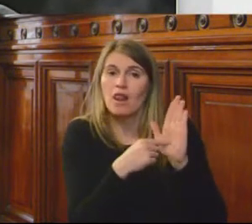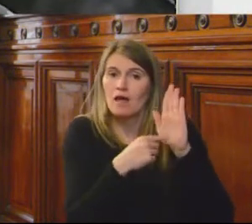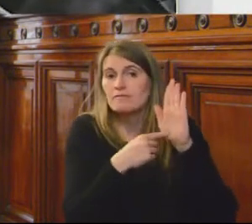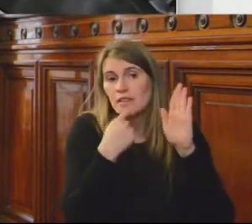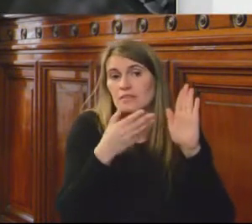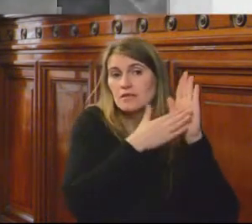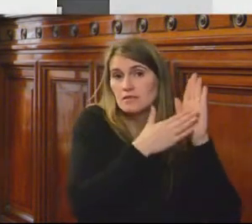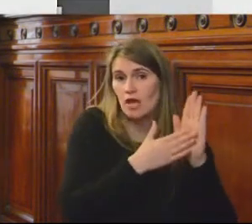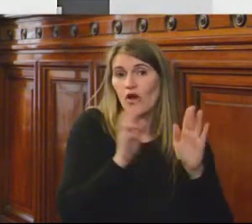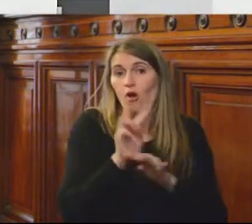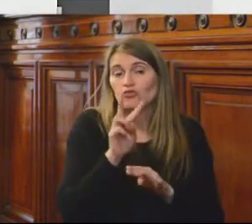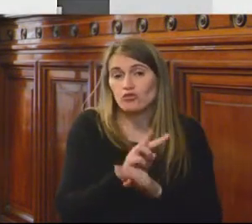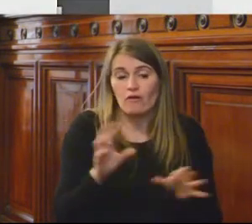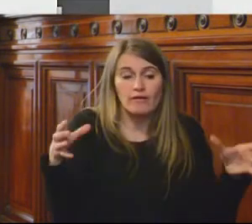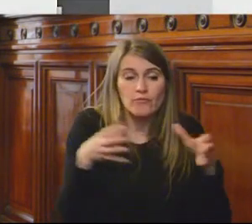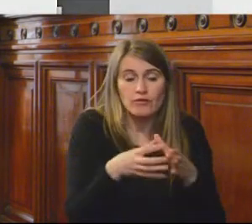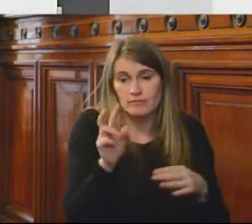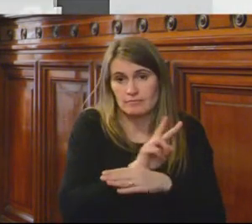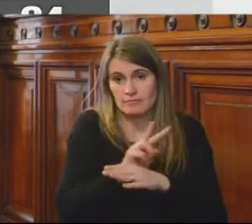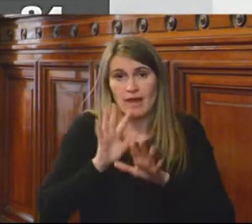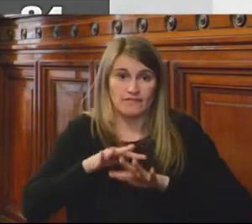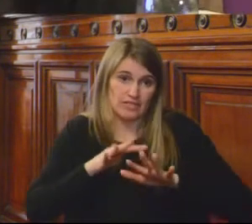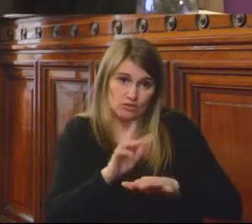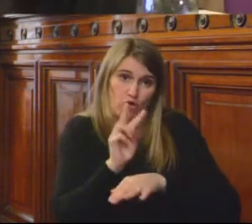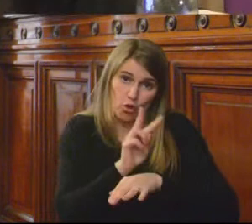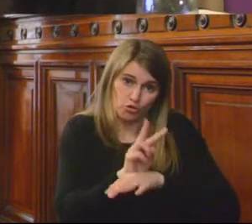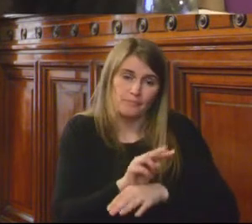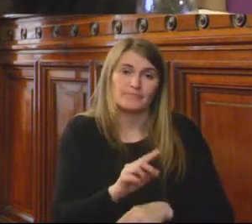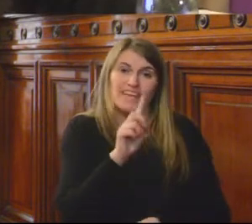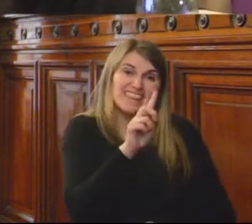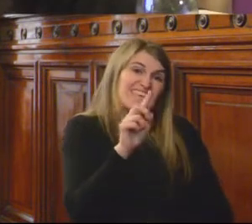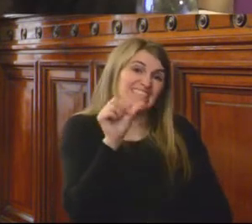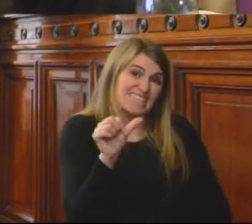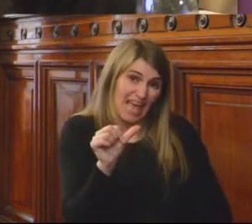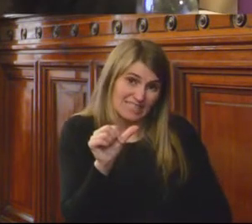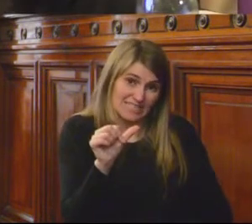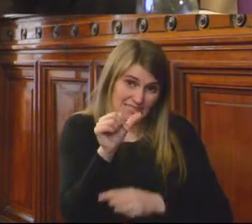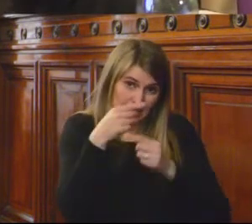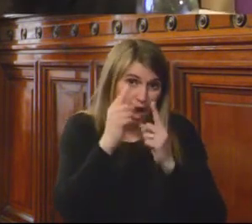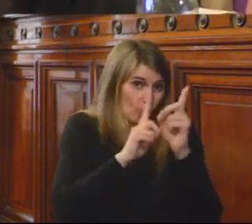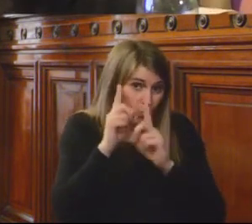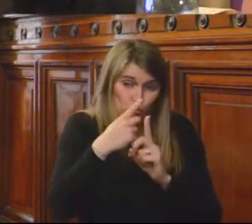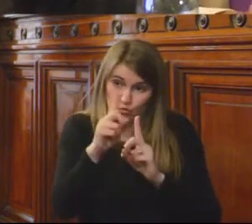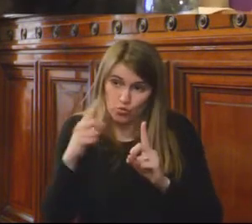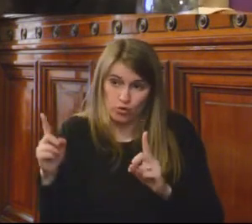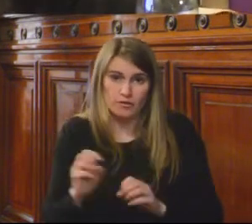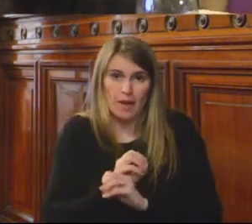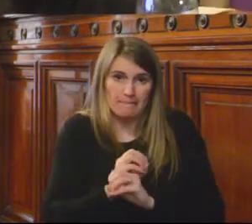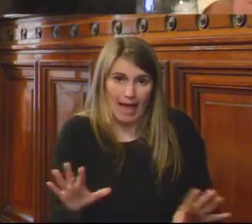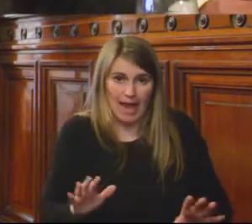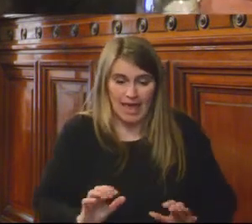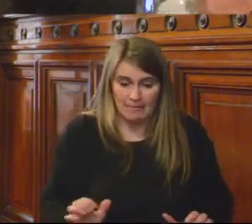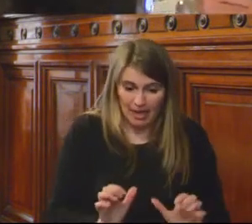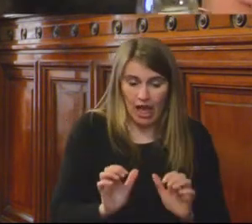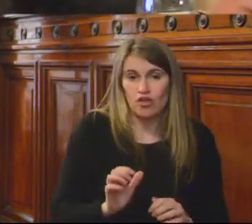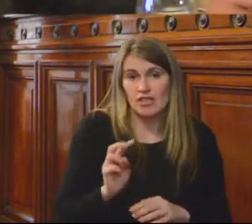la fuerza y de control de reuniones y manifestaciones. En los 16 casos aislados en los que se evidenciaron malas prácticas por parte de funcionarios de